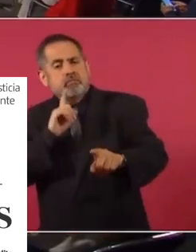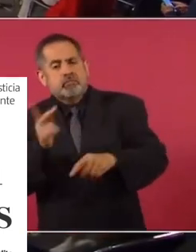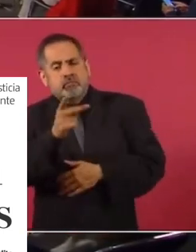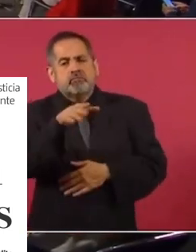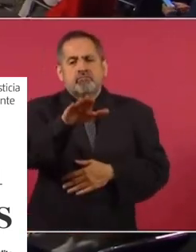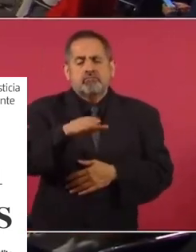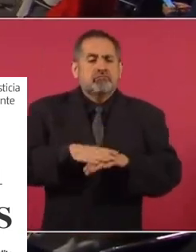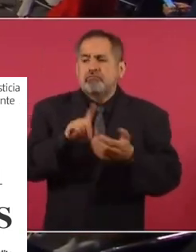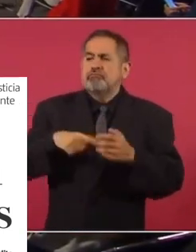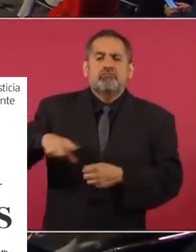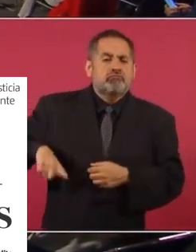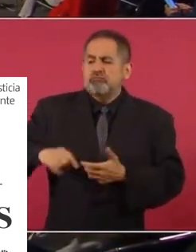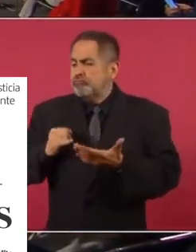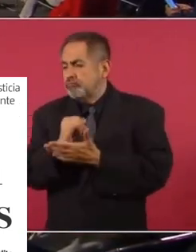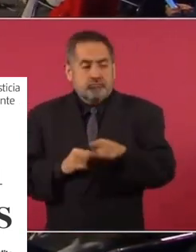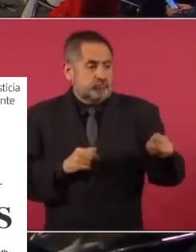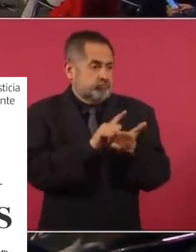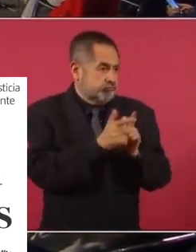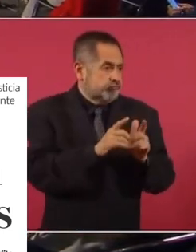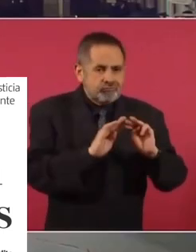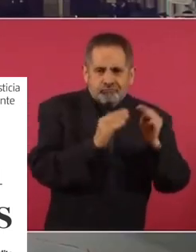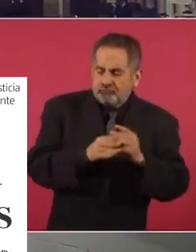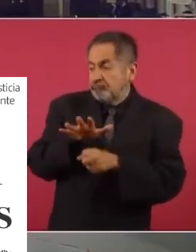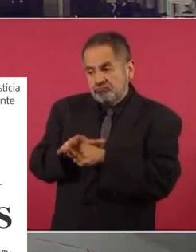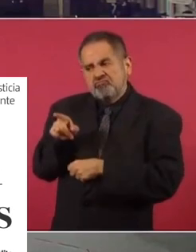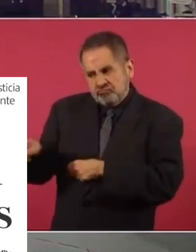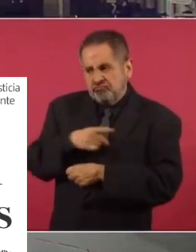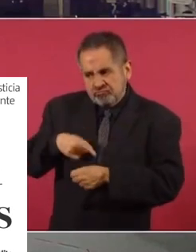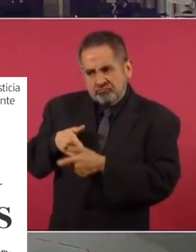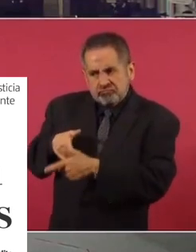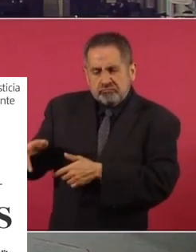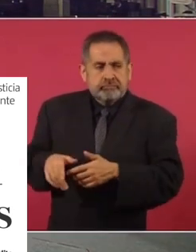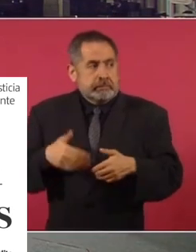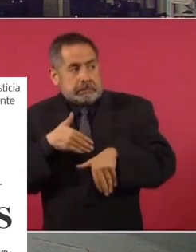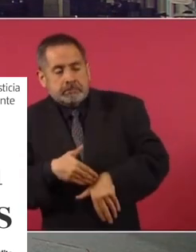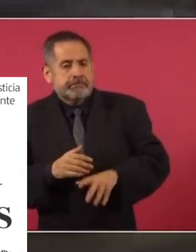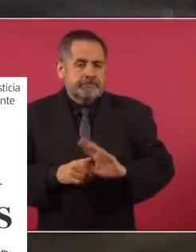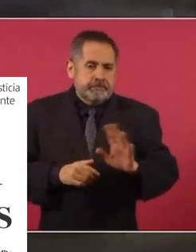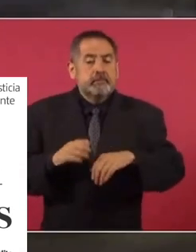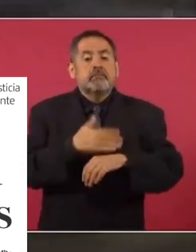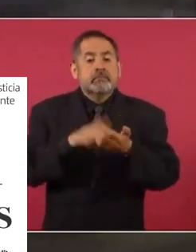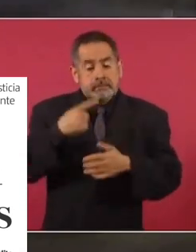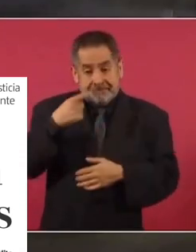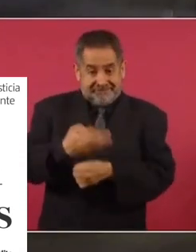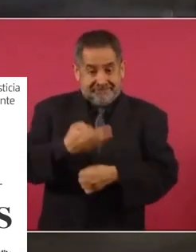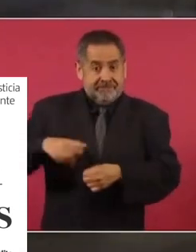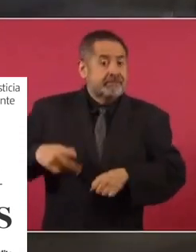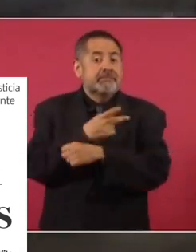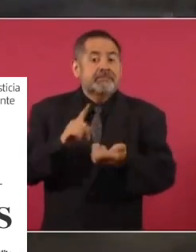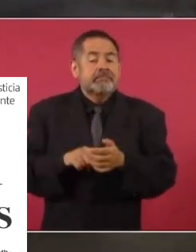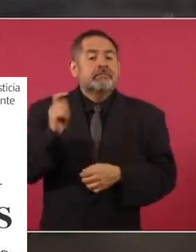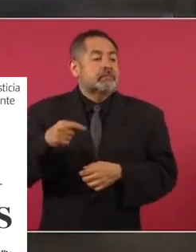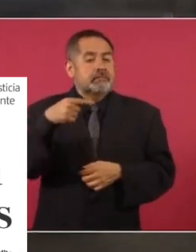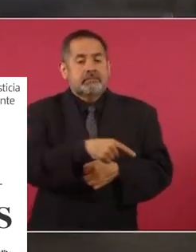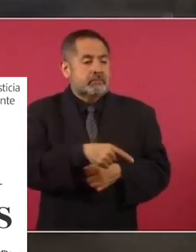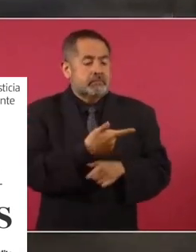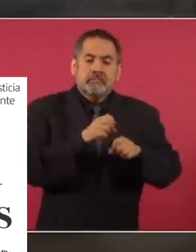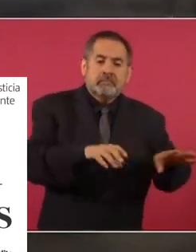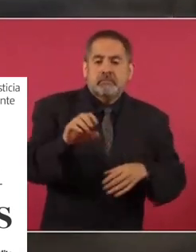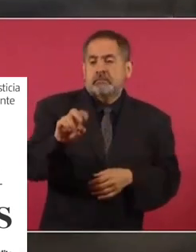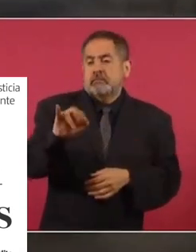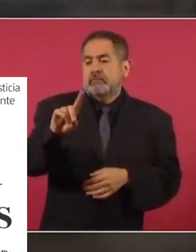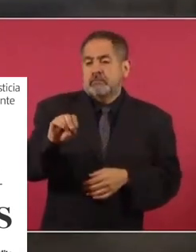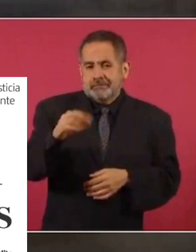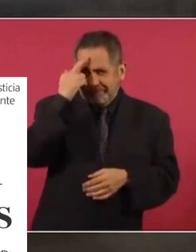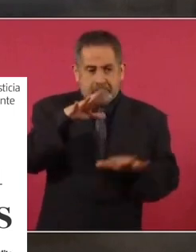las decisiones de gobierno y la presión que puede haber o el poderío que puede tener estos grupos del crimen, pues precisamente por un hecho que vimos ya en este gobierno, que fue el tema de la liberación de Ovidio. ¿Eso no